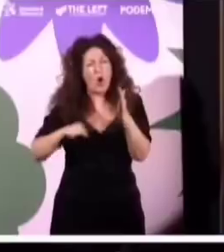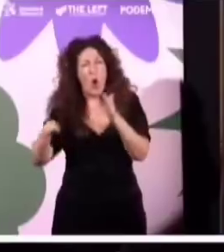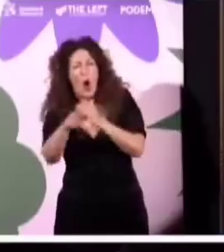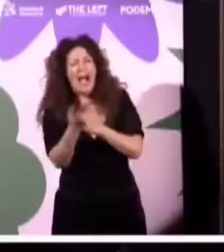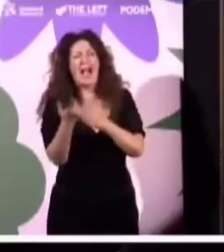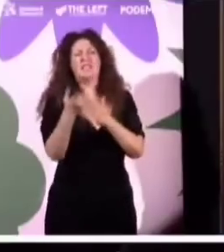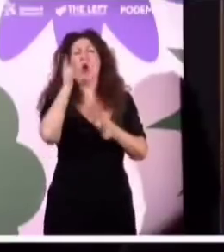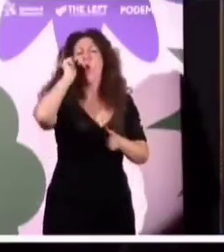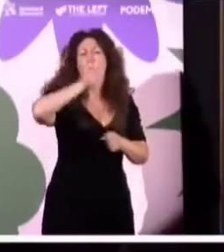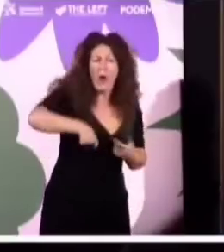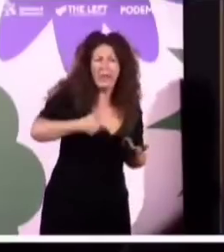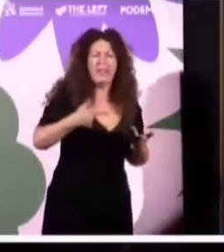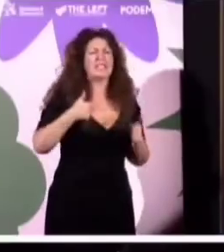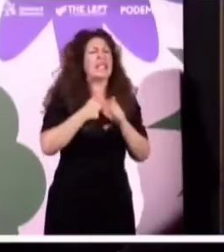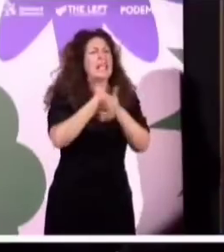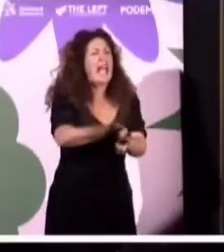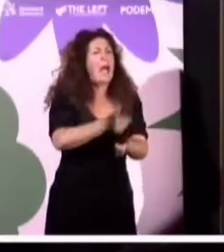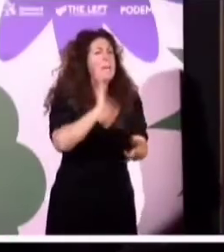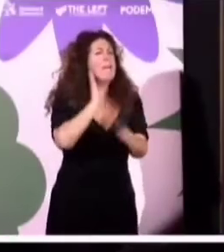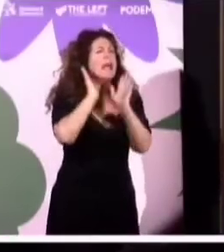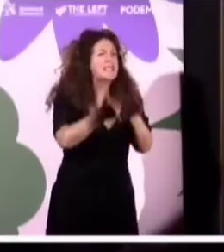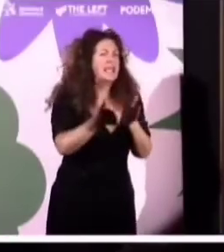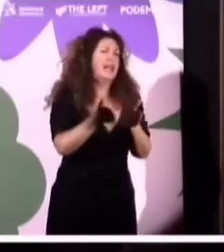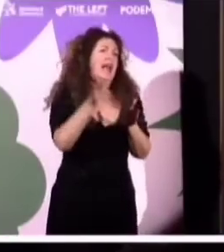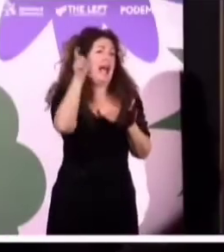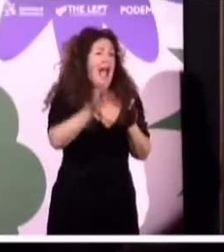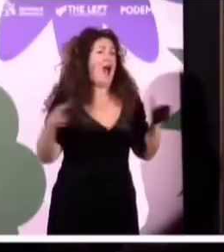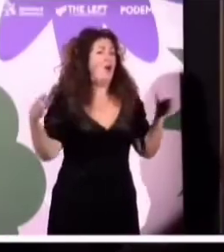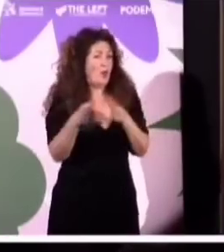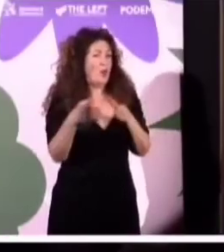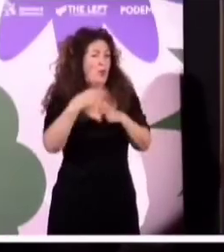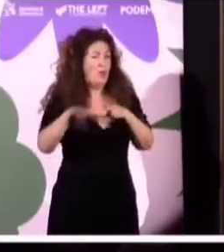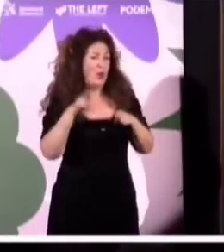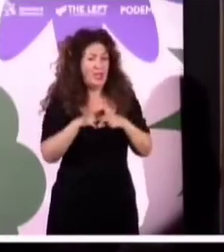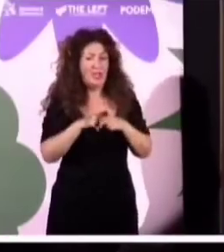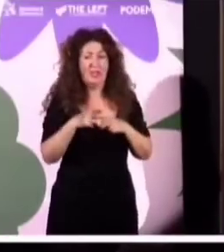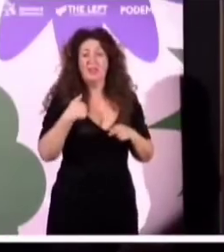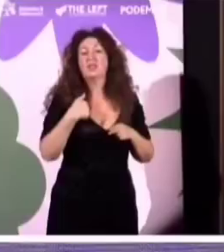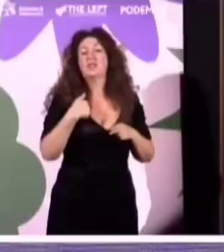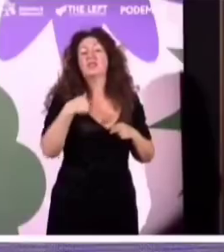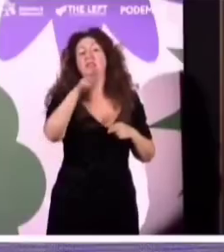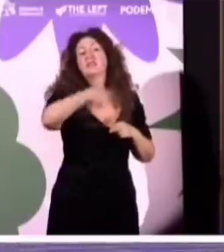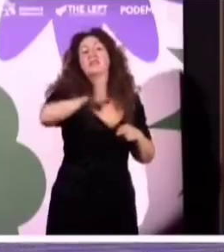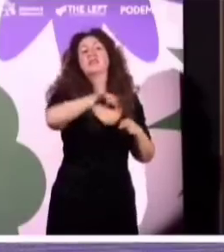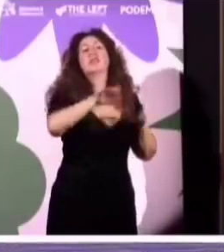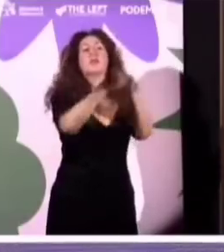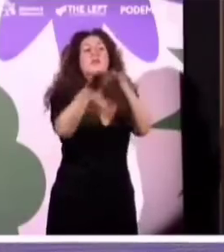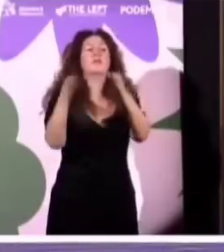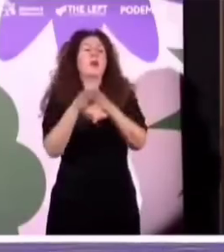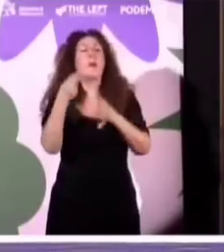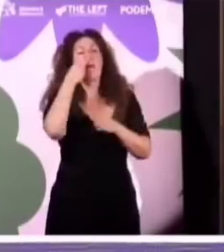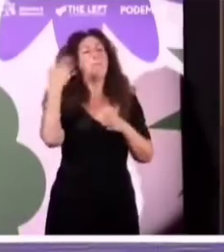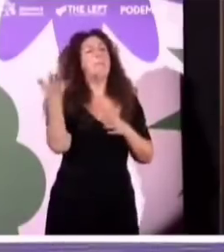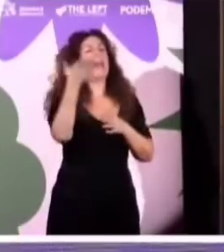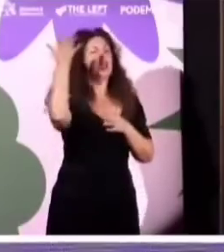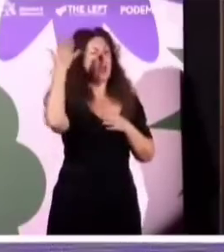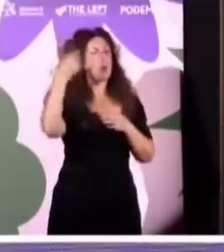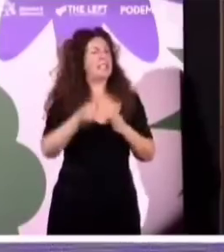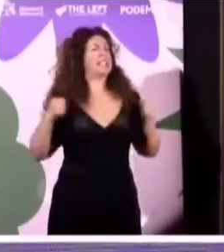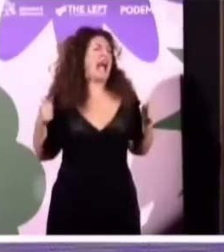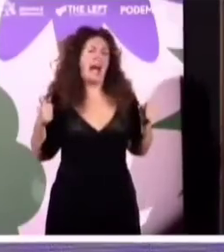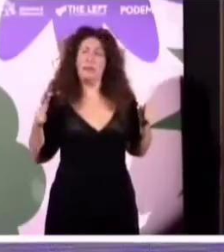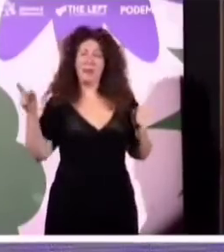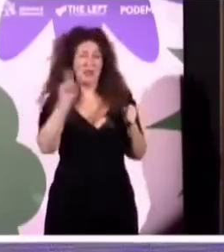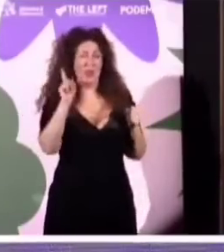jueces que persiguen a esta organización política. No somos uno de esos partidos que tiene que presumir y sacar pecho. Son